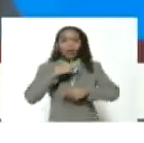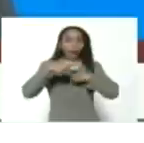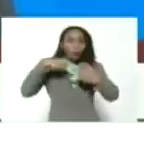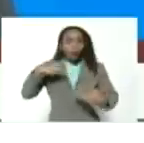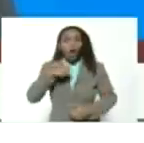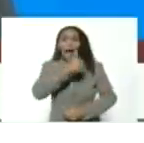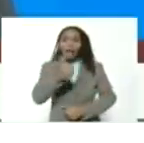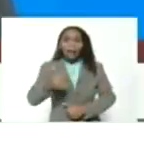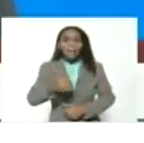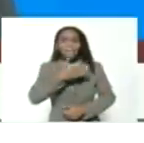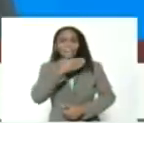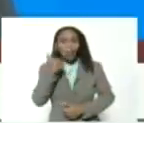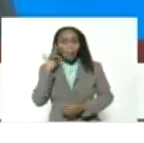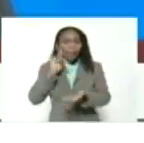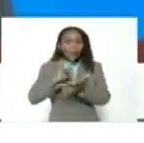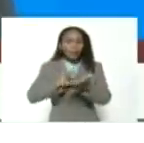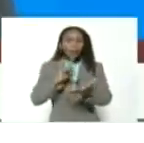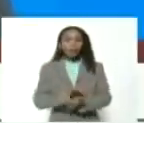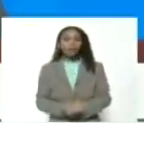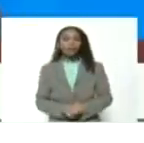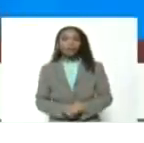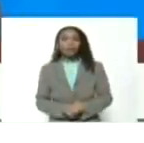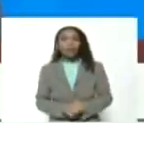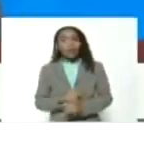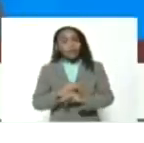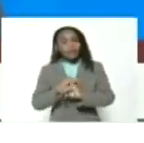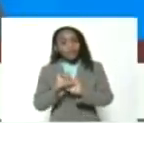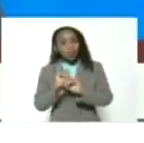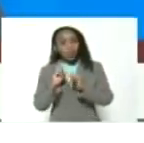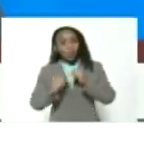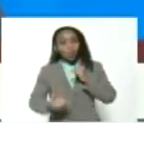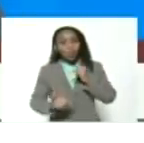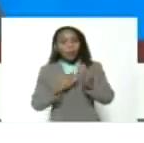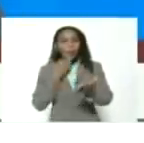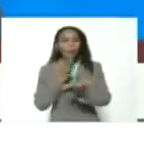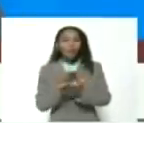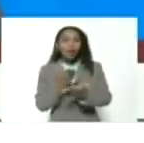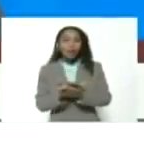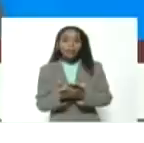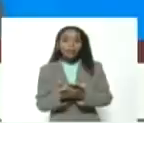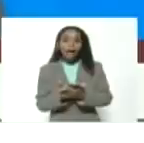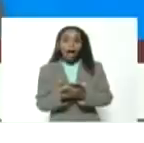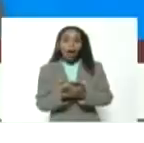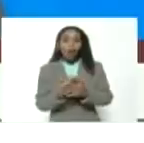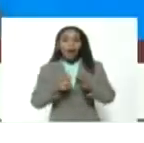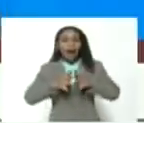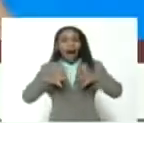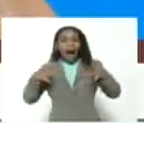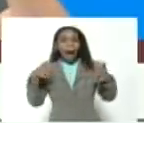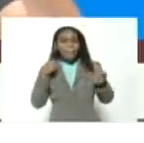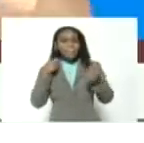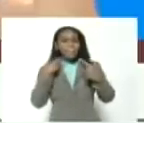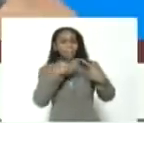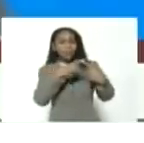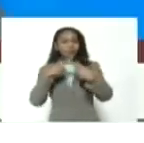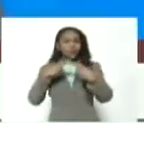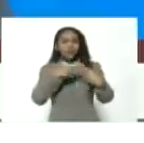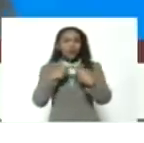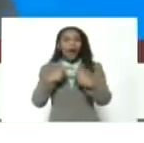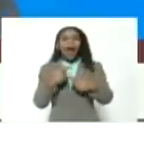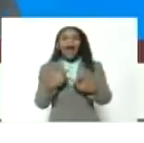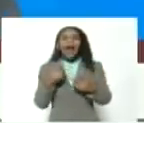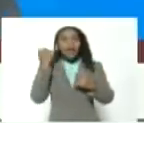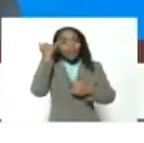cada vez más protagonistas. Y finalmente, presidente, proponen una gran batalla de ideas. Entre muchas cosas